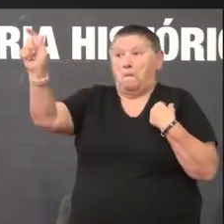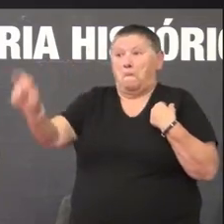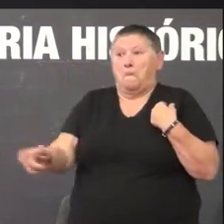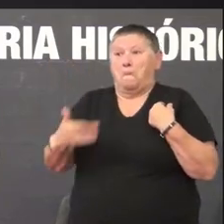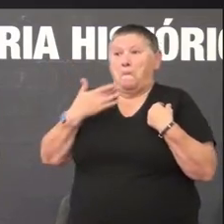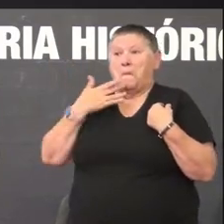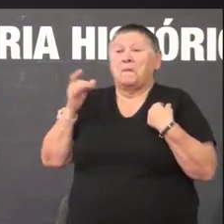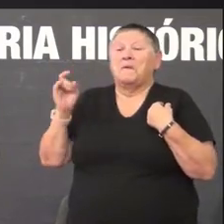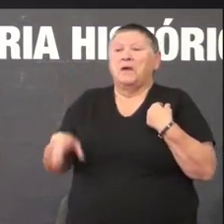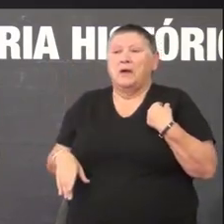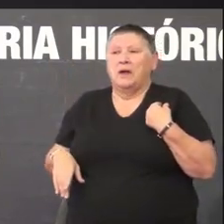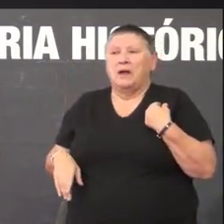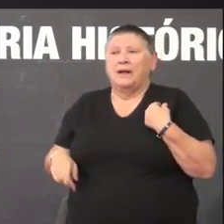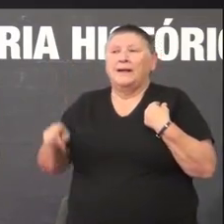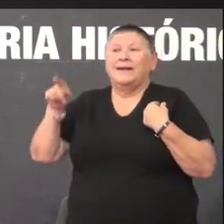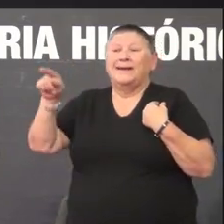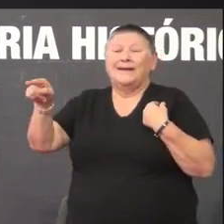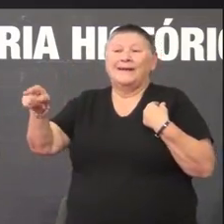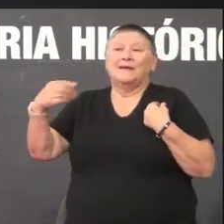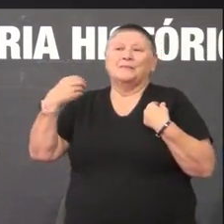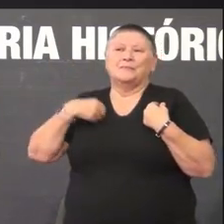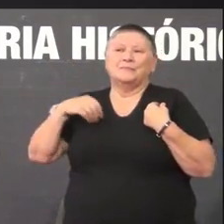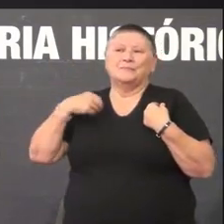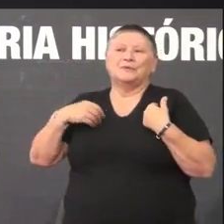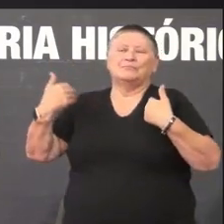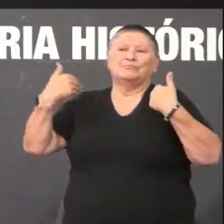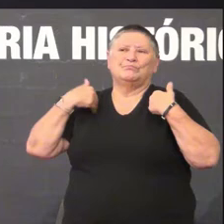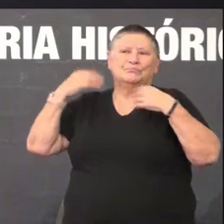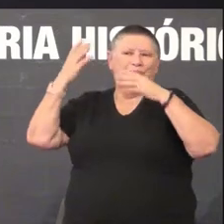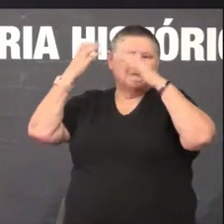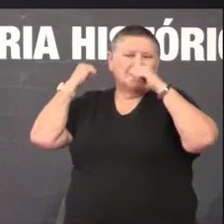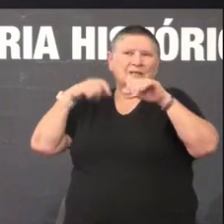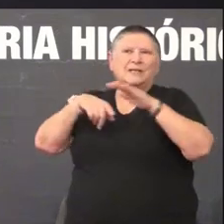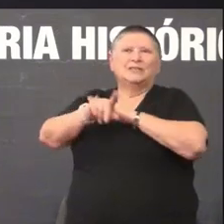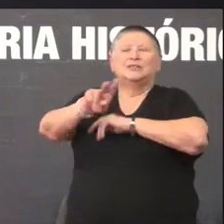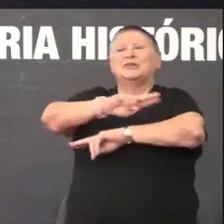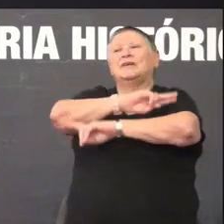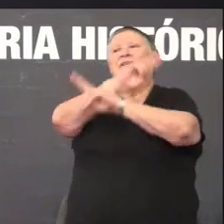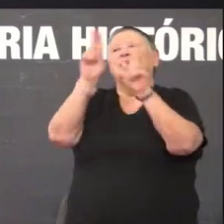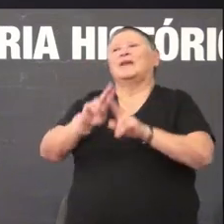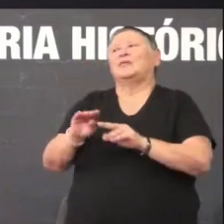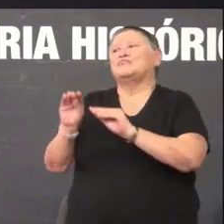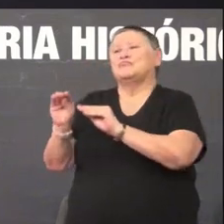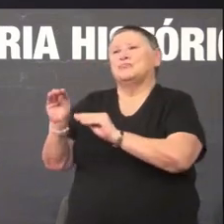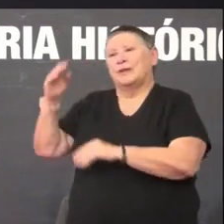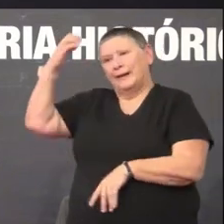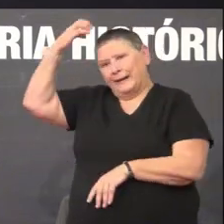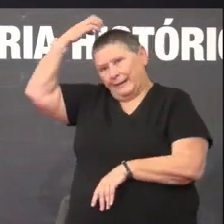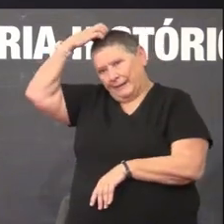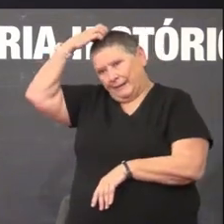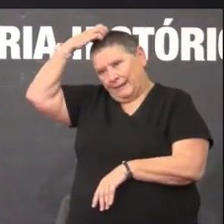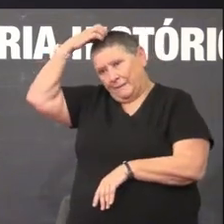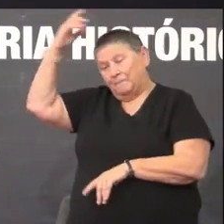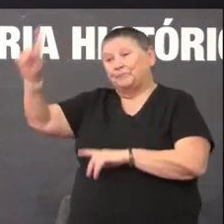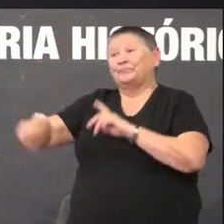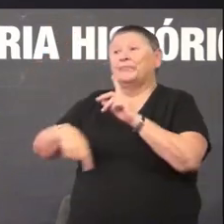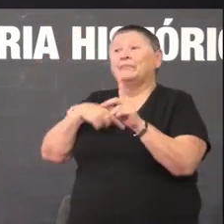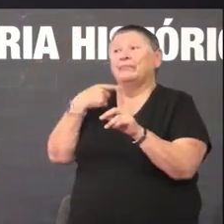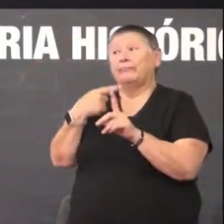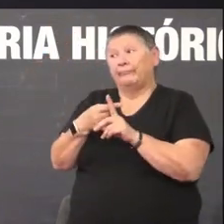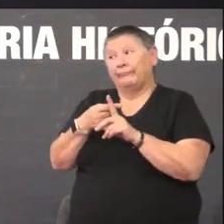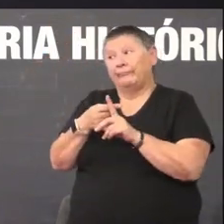era el diplomático que hacía las gestiones a nivel internacional del rey y que además